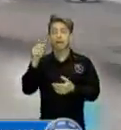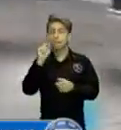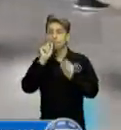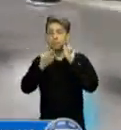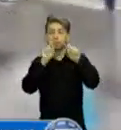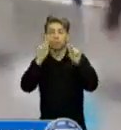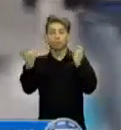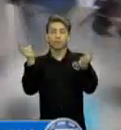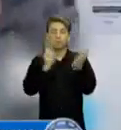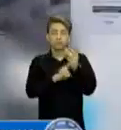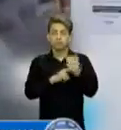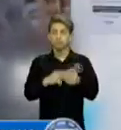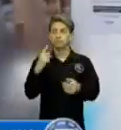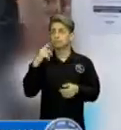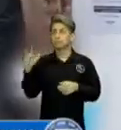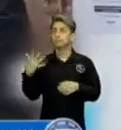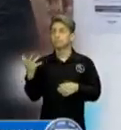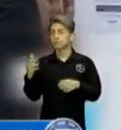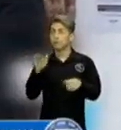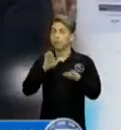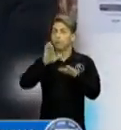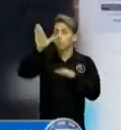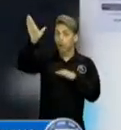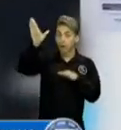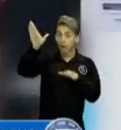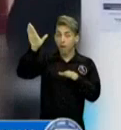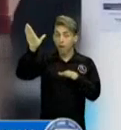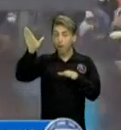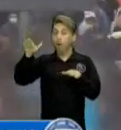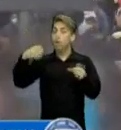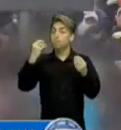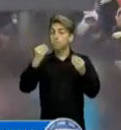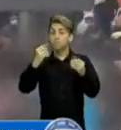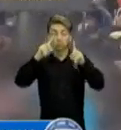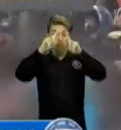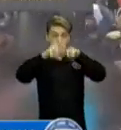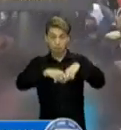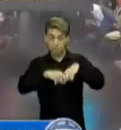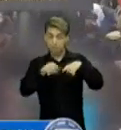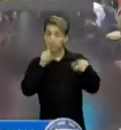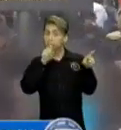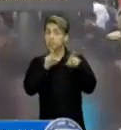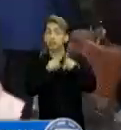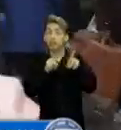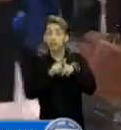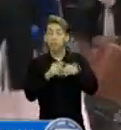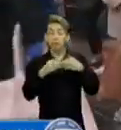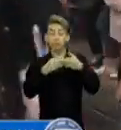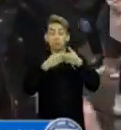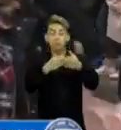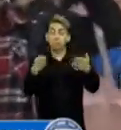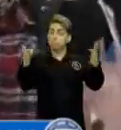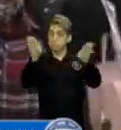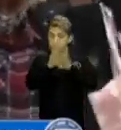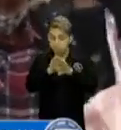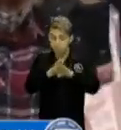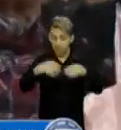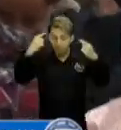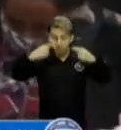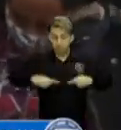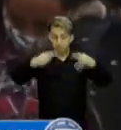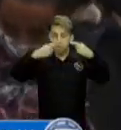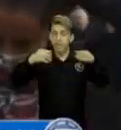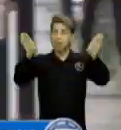temporalmente todos los vuelos comerciales internacionales, así como cerrar sus puertos marítimos y fronteras para prevenir la llegada a